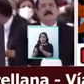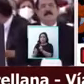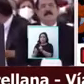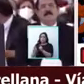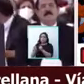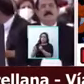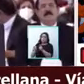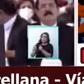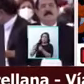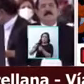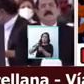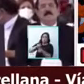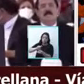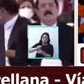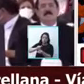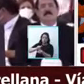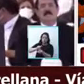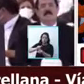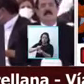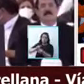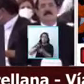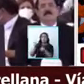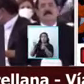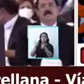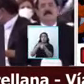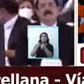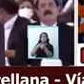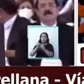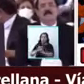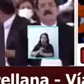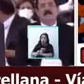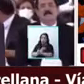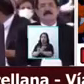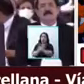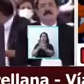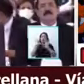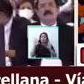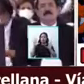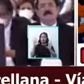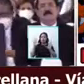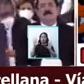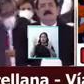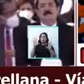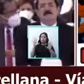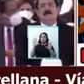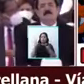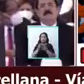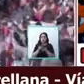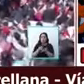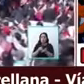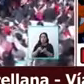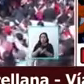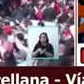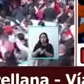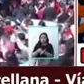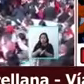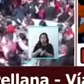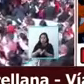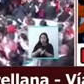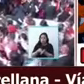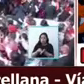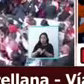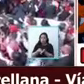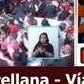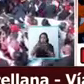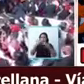poder diversificar la economía, o es que solamente tenemos que quedarnos anclados dependiendo de lo que diga Washington. Así